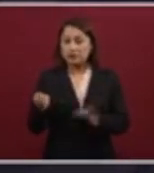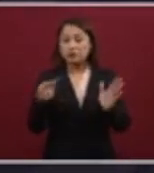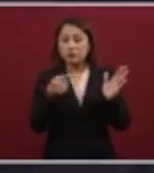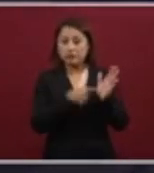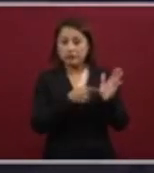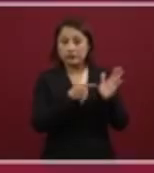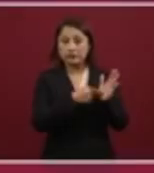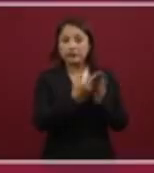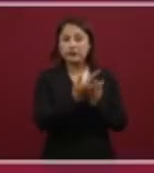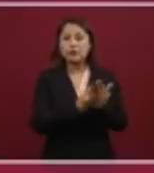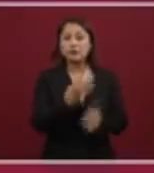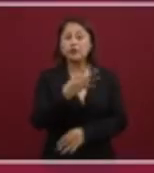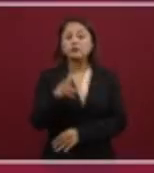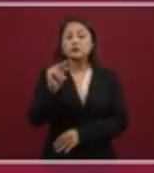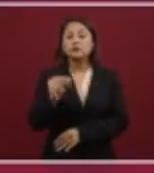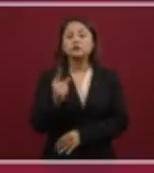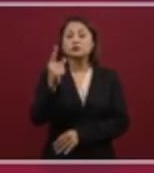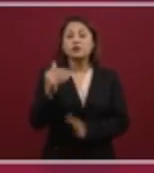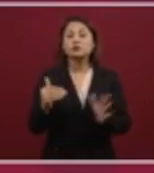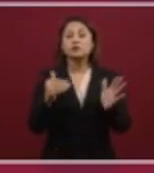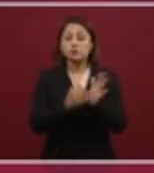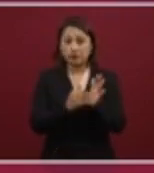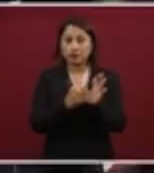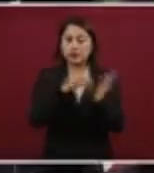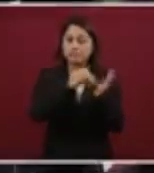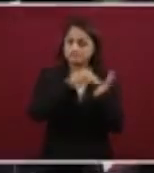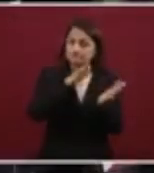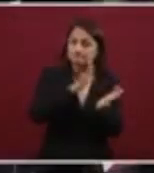481,000 hay inscritos en mayo.